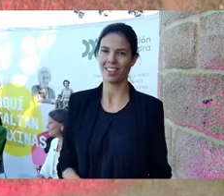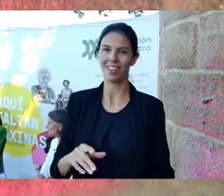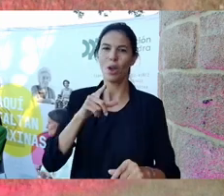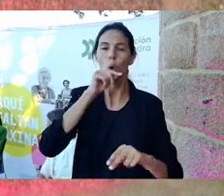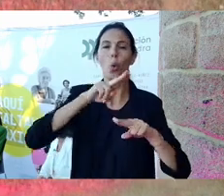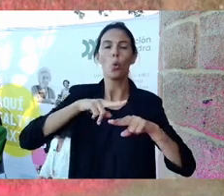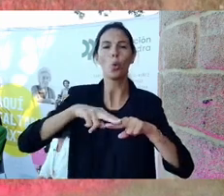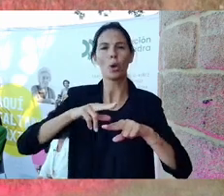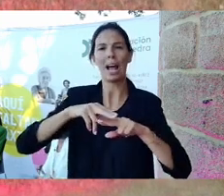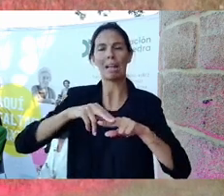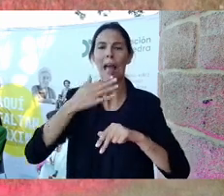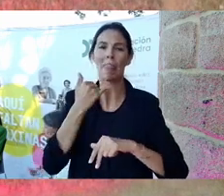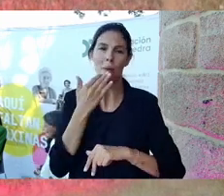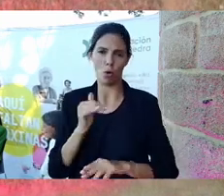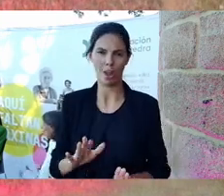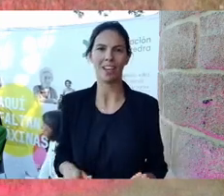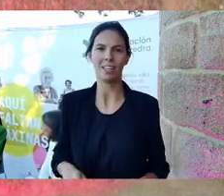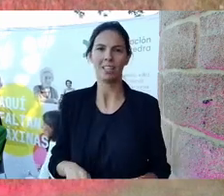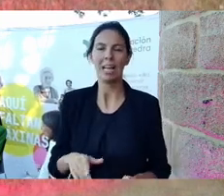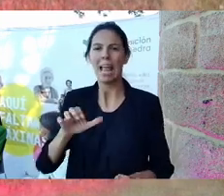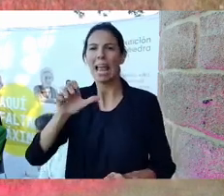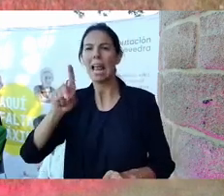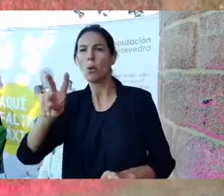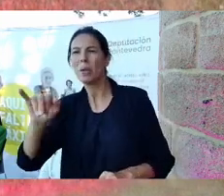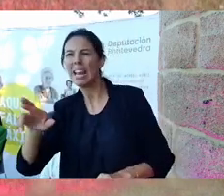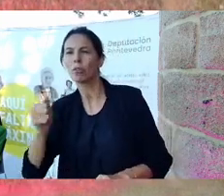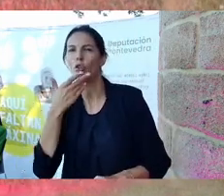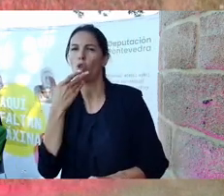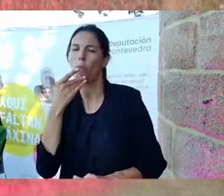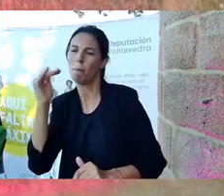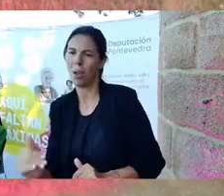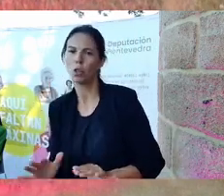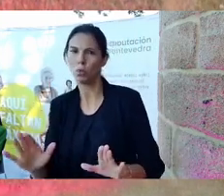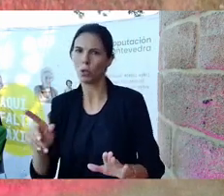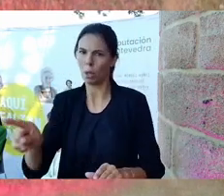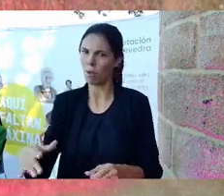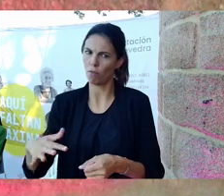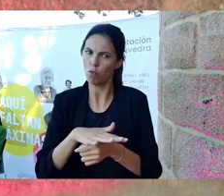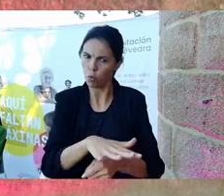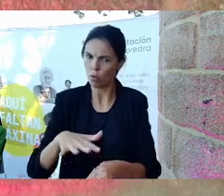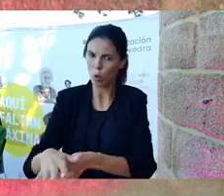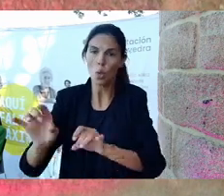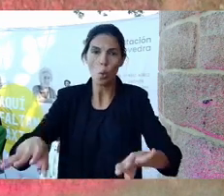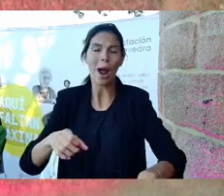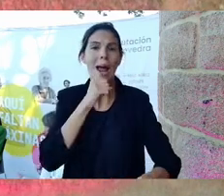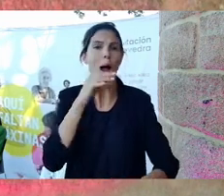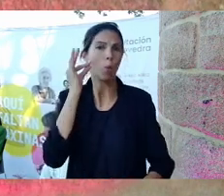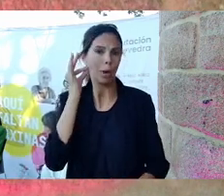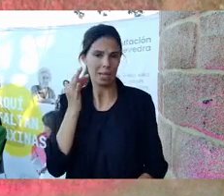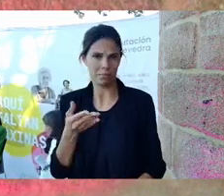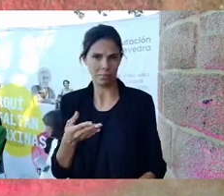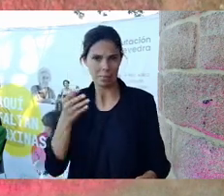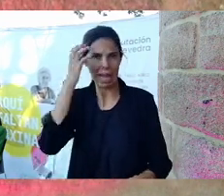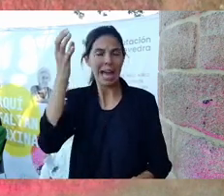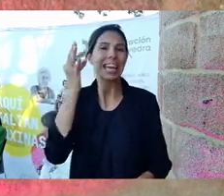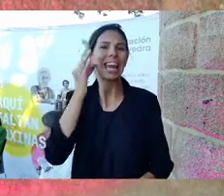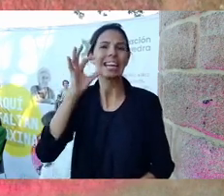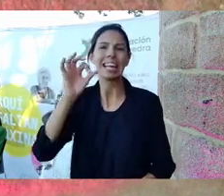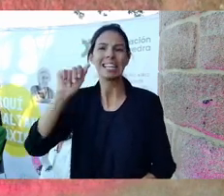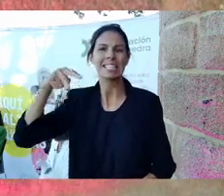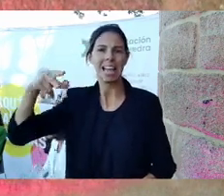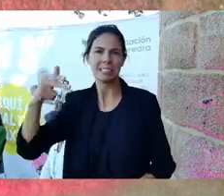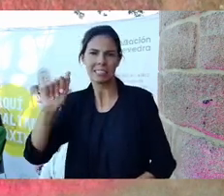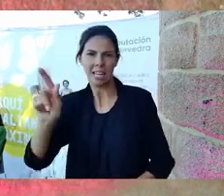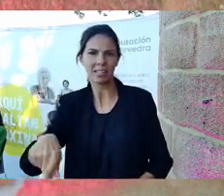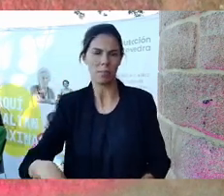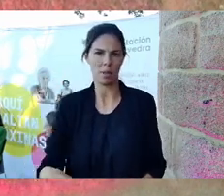armas tomar, Urraca de Zamora. Elvira es menos conocida, pero también yo creo que esas mujeres influyeron mucho en la reina Urraca. Igual que su abuela, la reina Sancha,